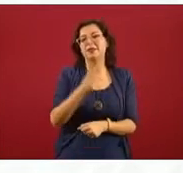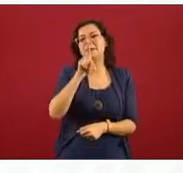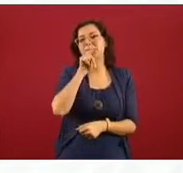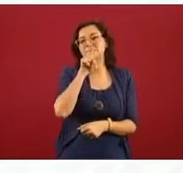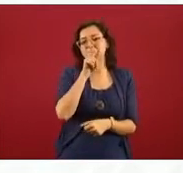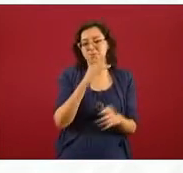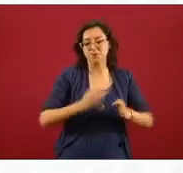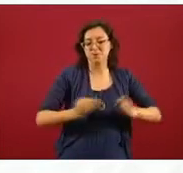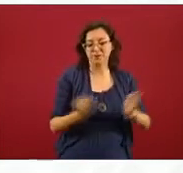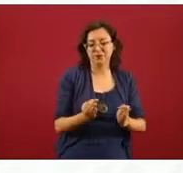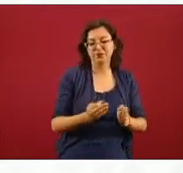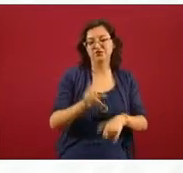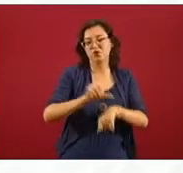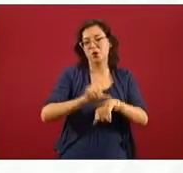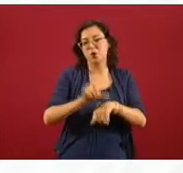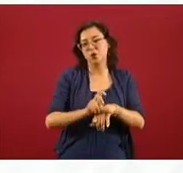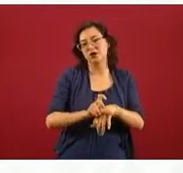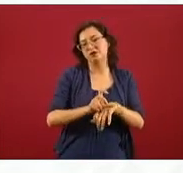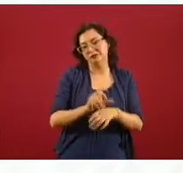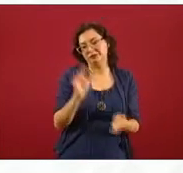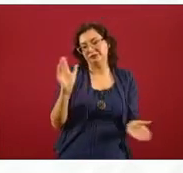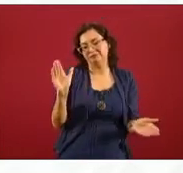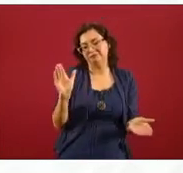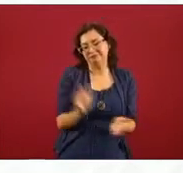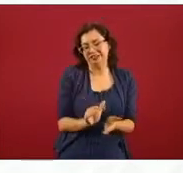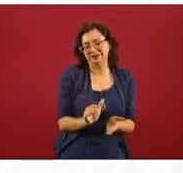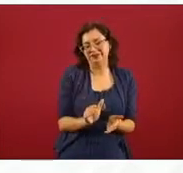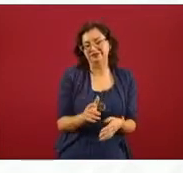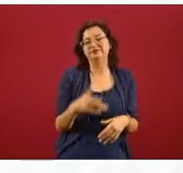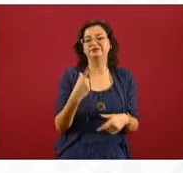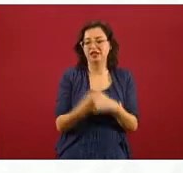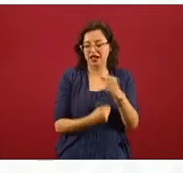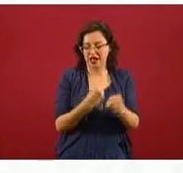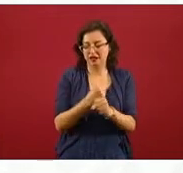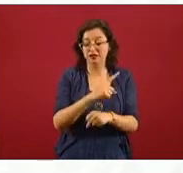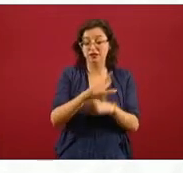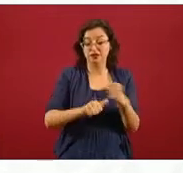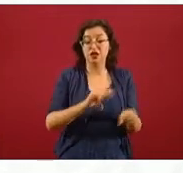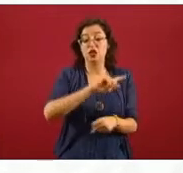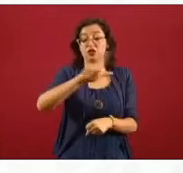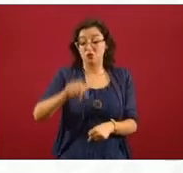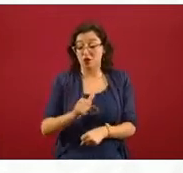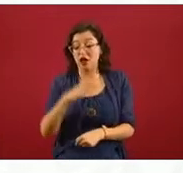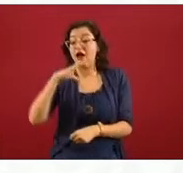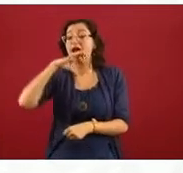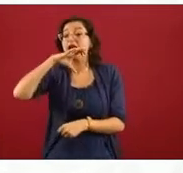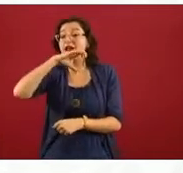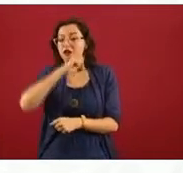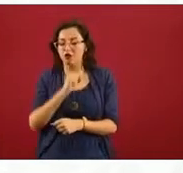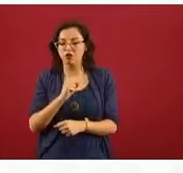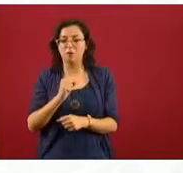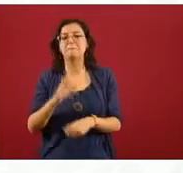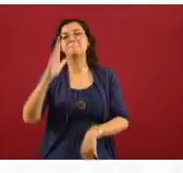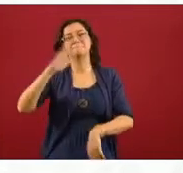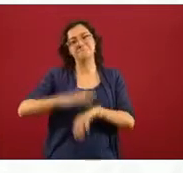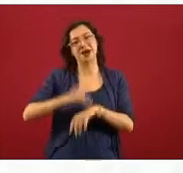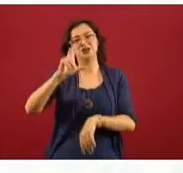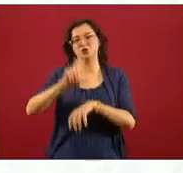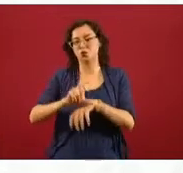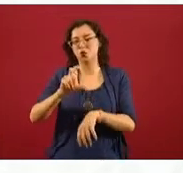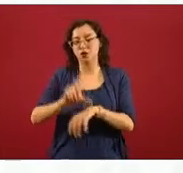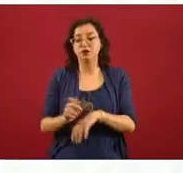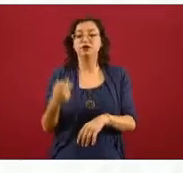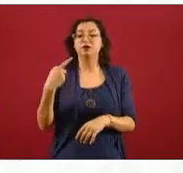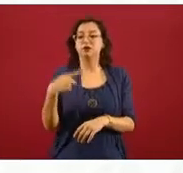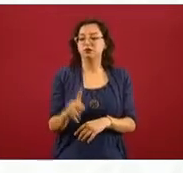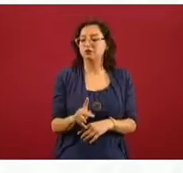frío. Es una cosa, cada año es lo mismo. Y en cuanto se quite el frío, la gallina produce más huevo. Pero el aumento